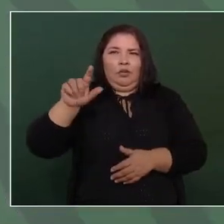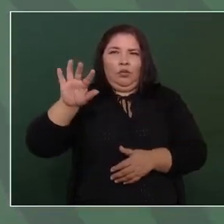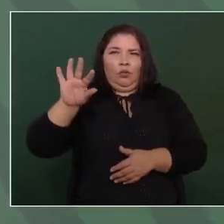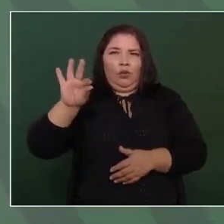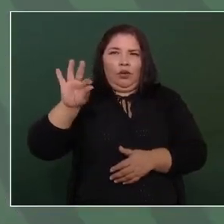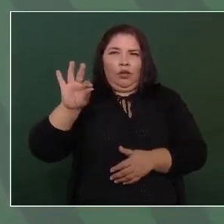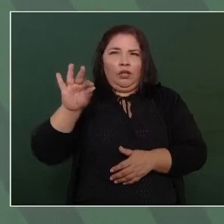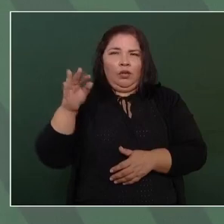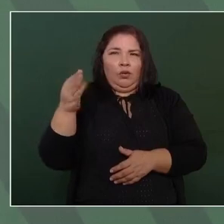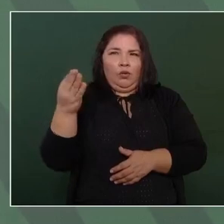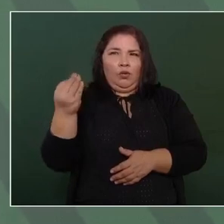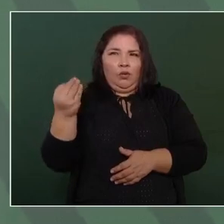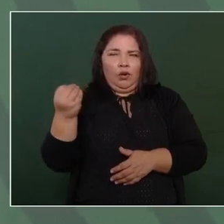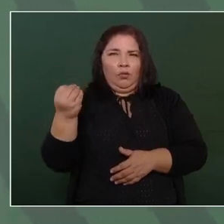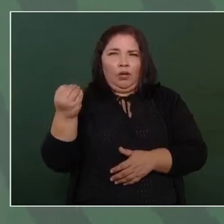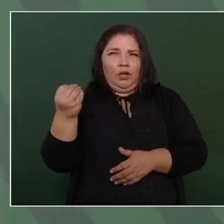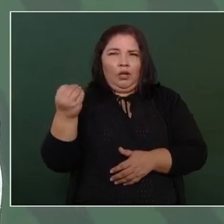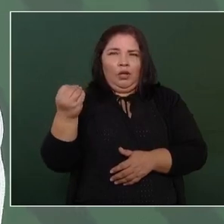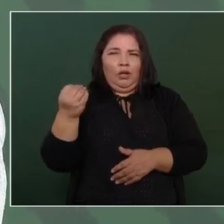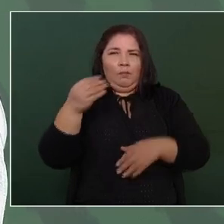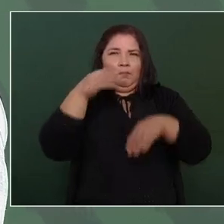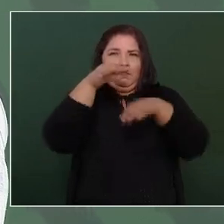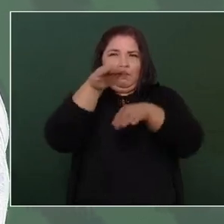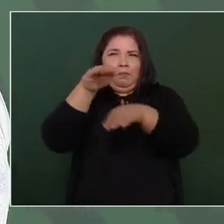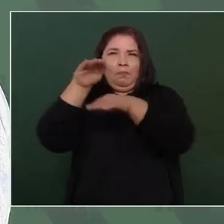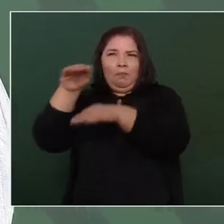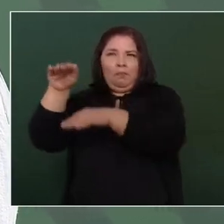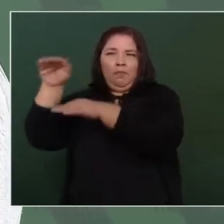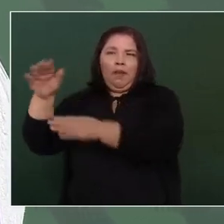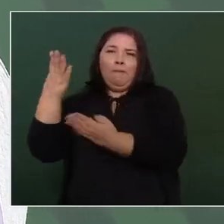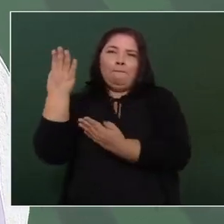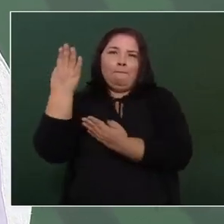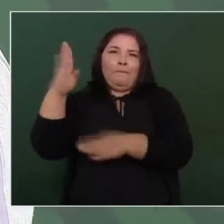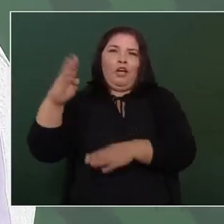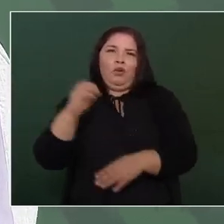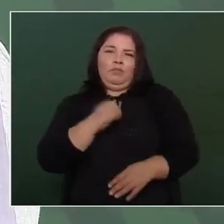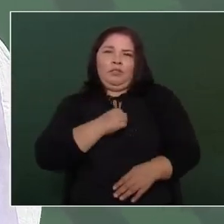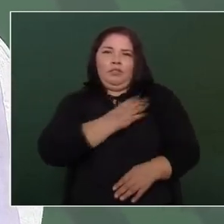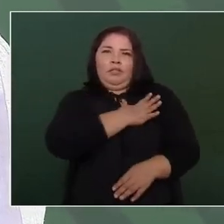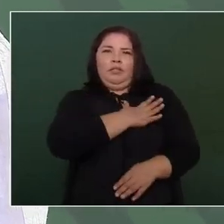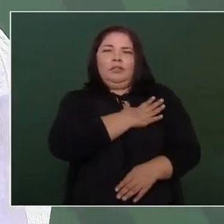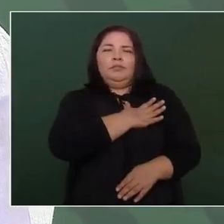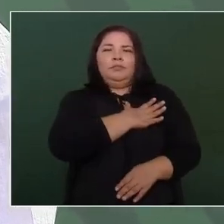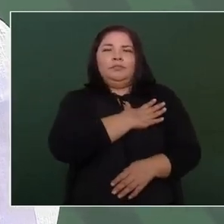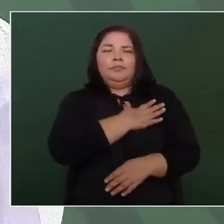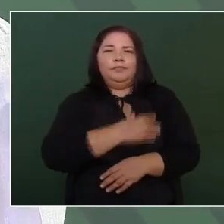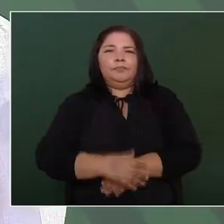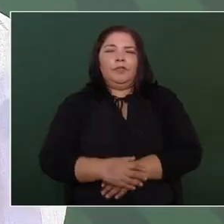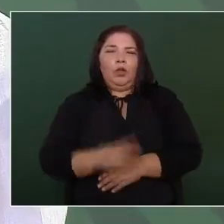2,749 sucursales del Banco del Bienestar,